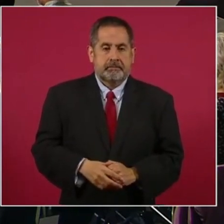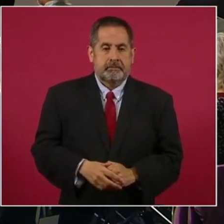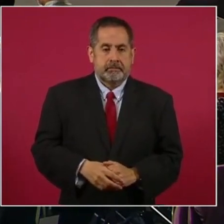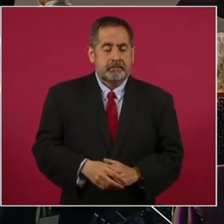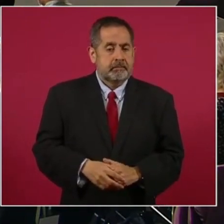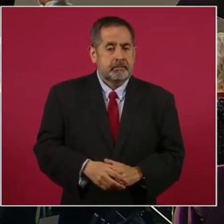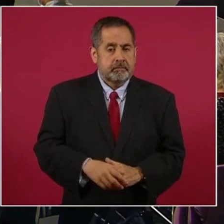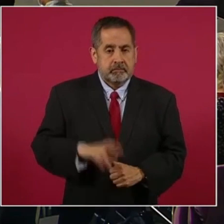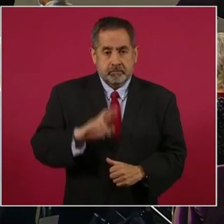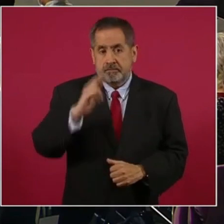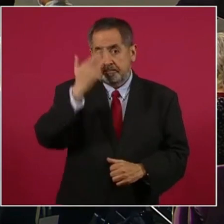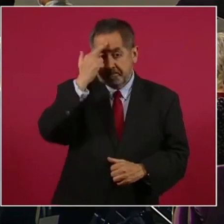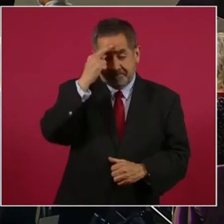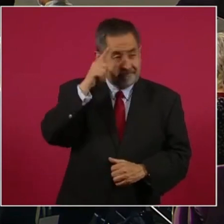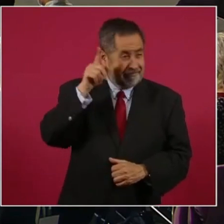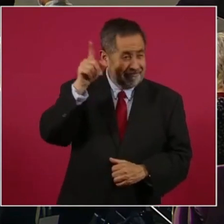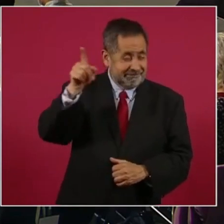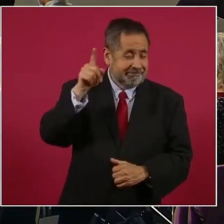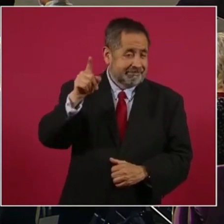aceptaron en el Congreso,